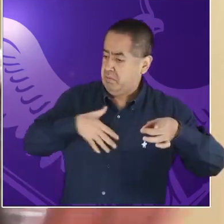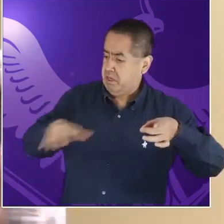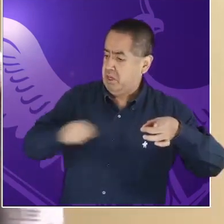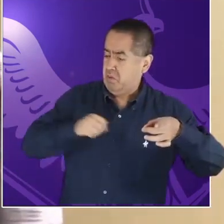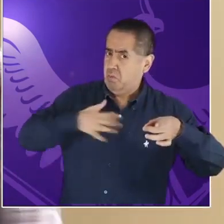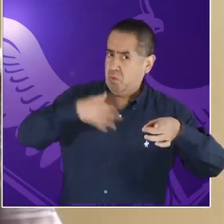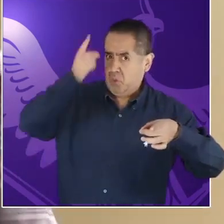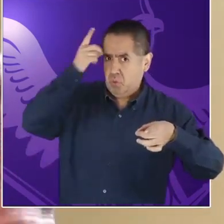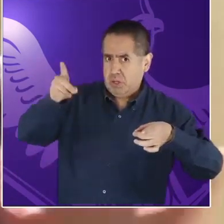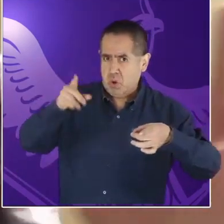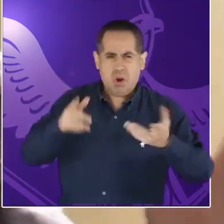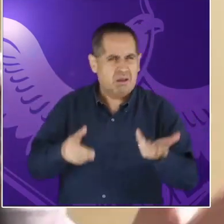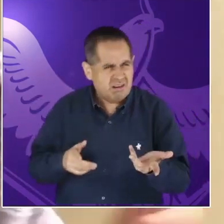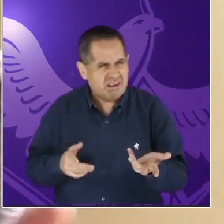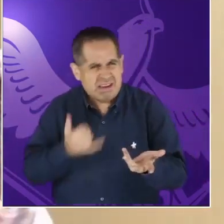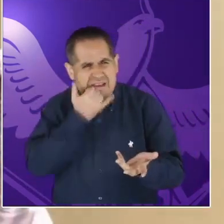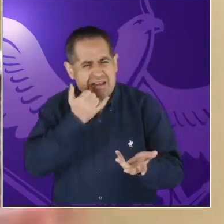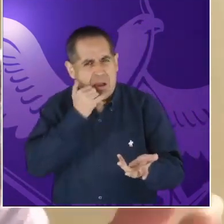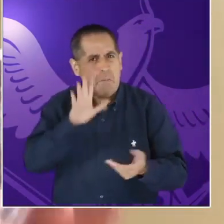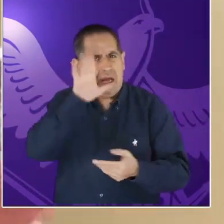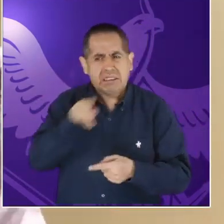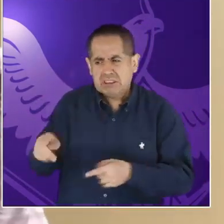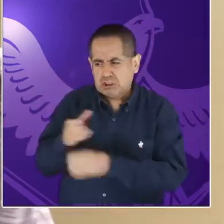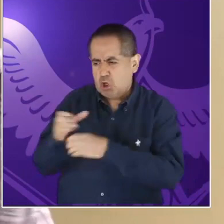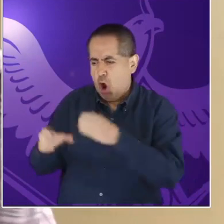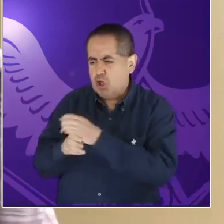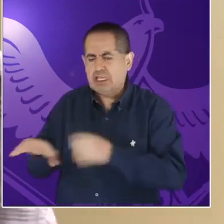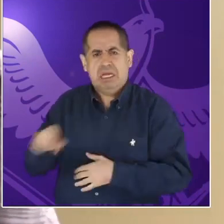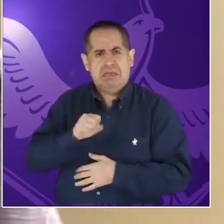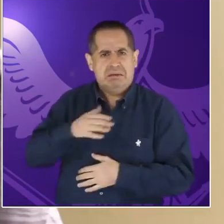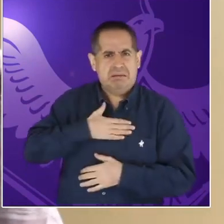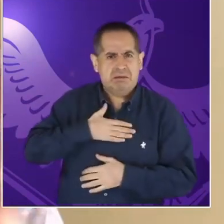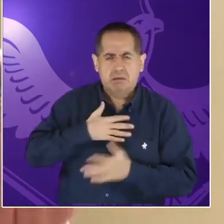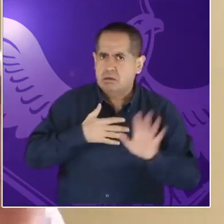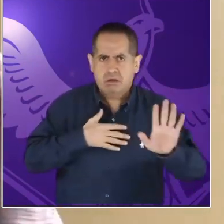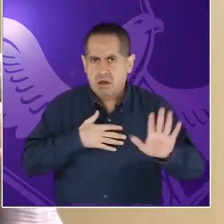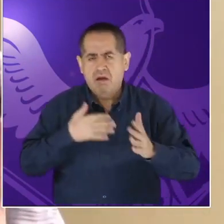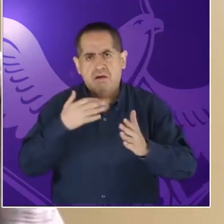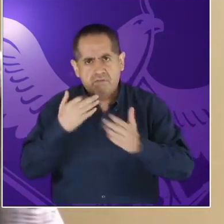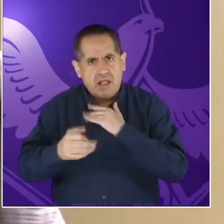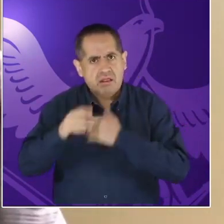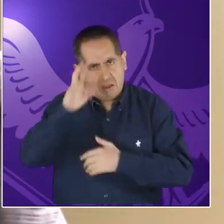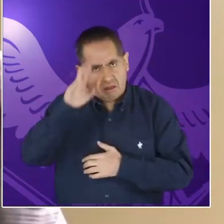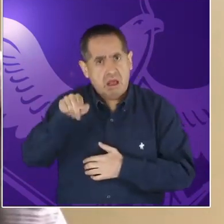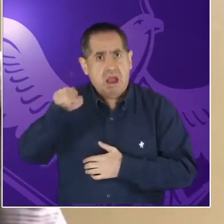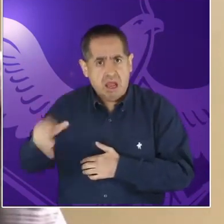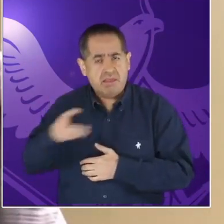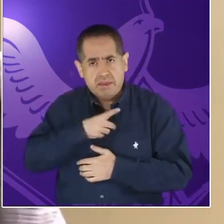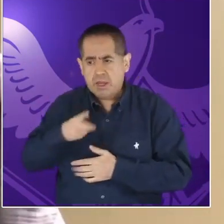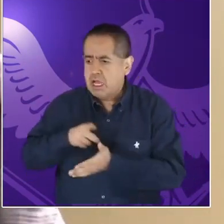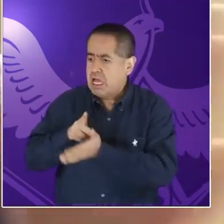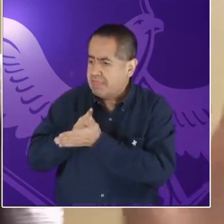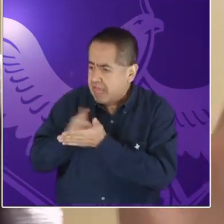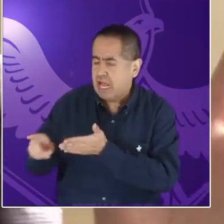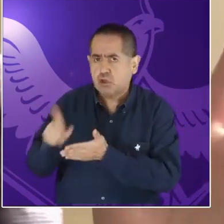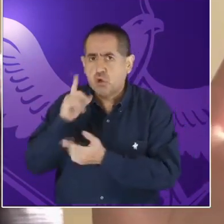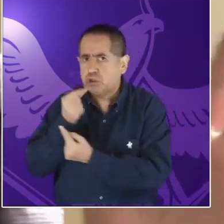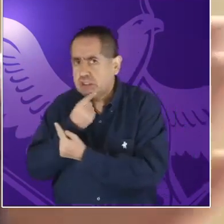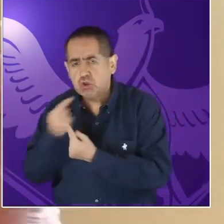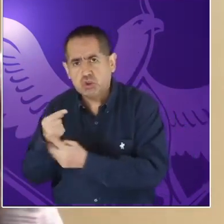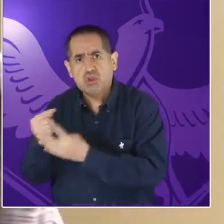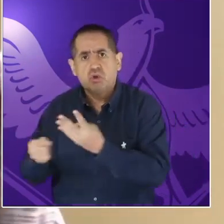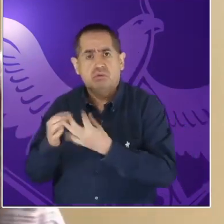una persona pues tiene una mirada de apropiación como si fuera una propiedad, no considera los derechos de niñas y niños como